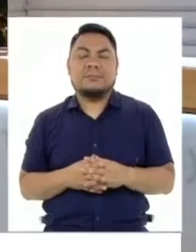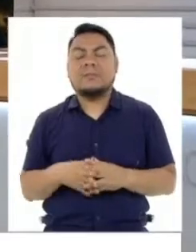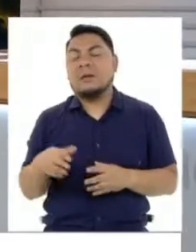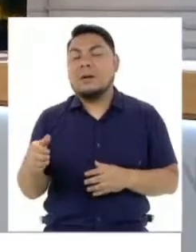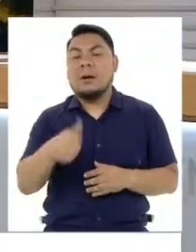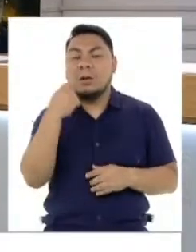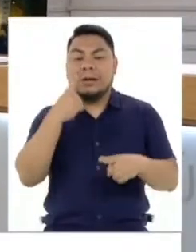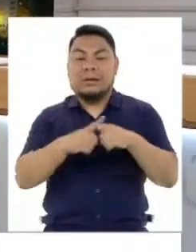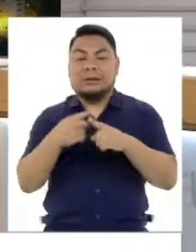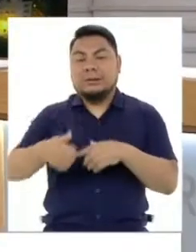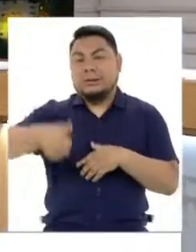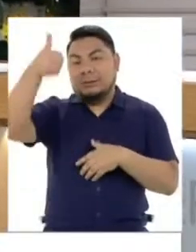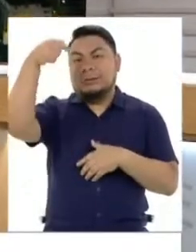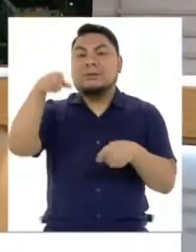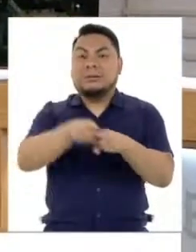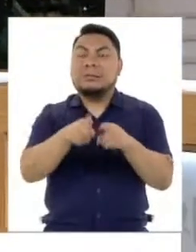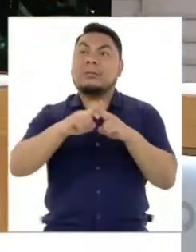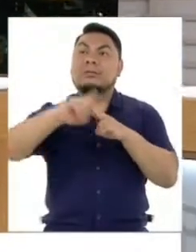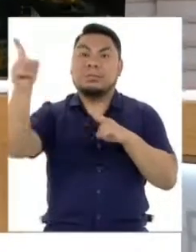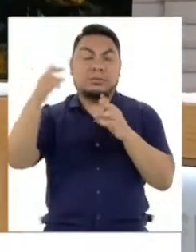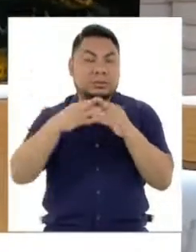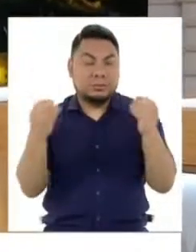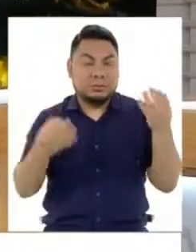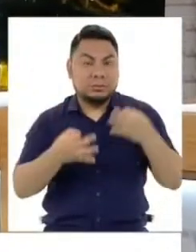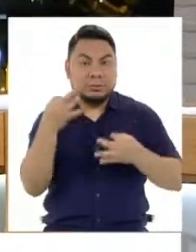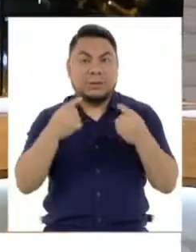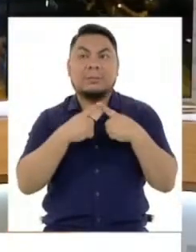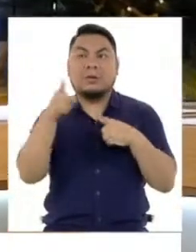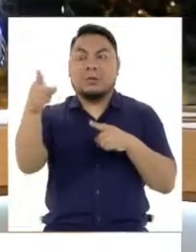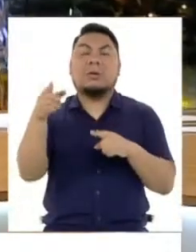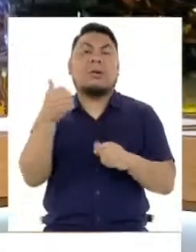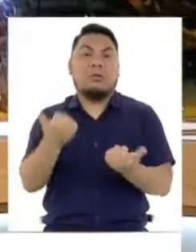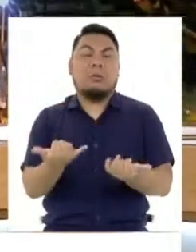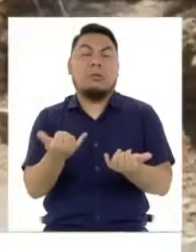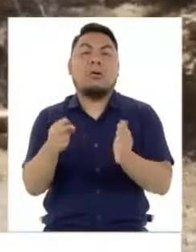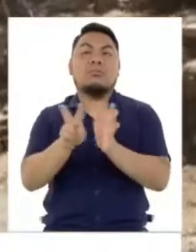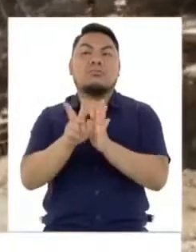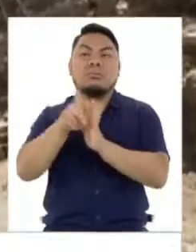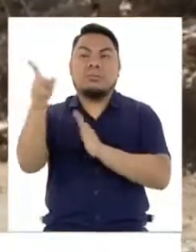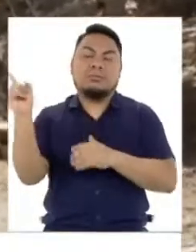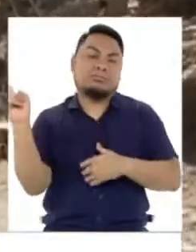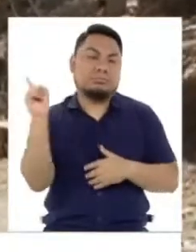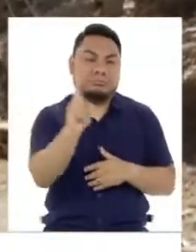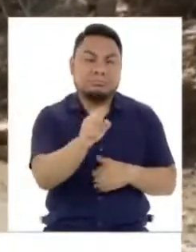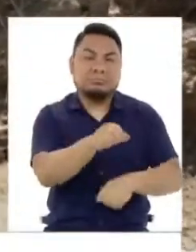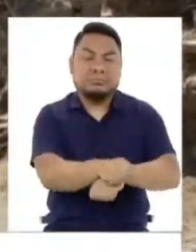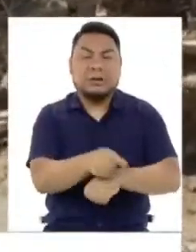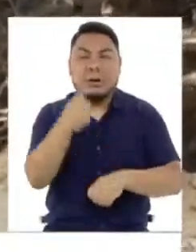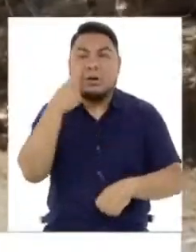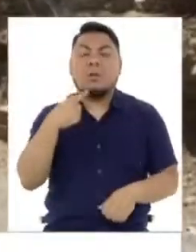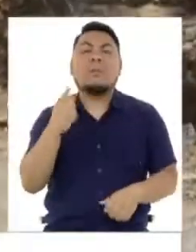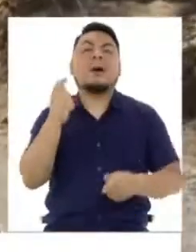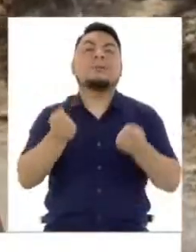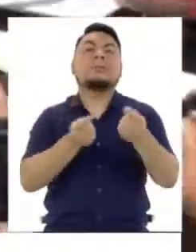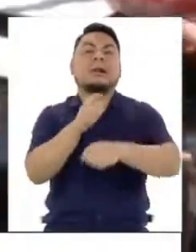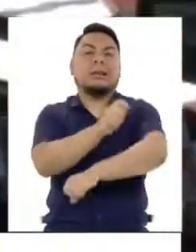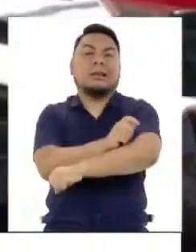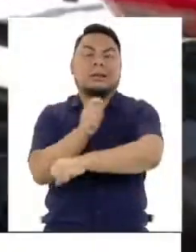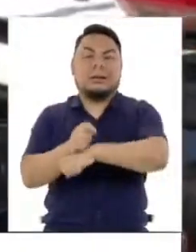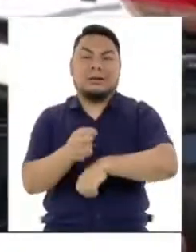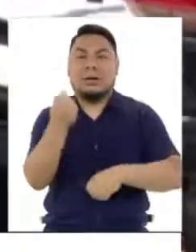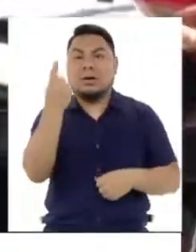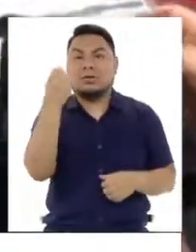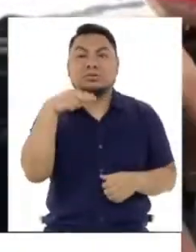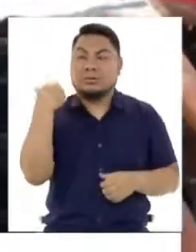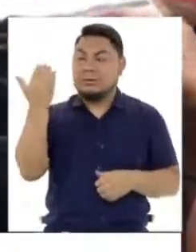Y otra ex autoridad que se encontraba prófuga de la justicia, pero se entregó hoy, es el ex gobernador de Tacna. Hablamos de Omar Jiménez Flores. El 12 de noviembre último,